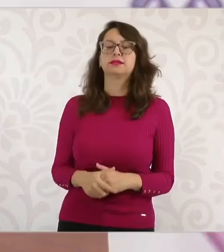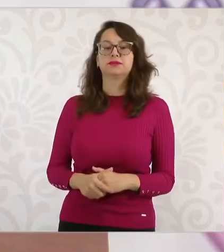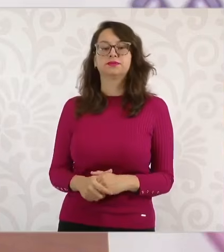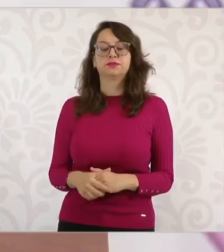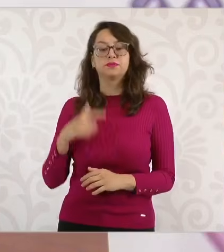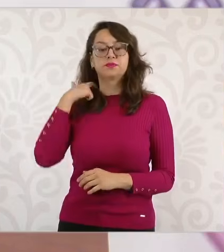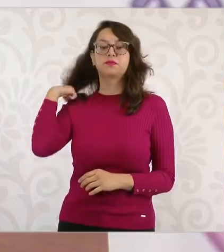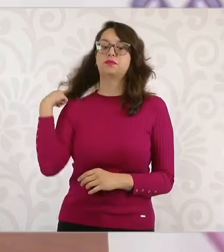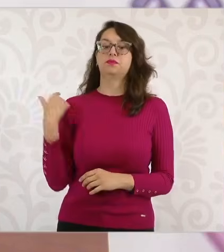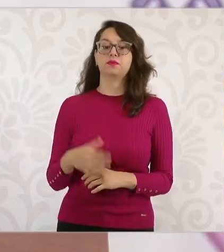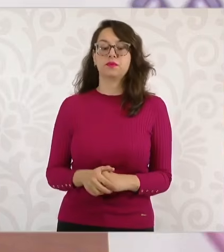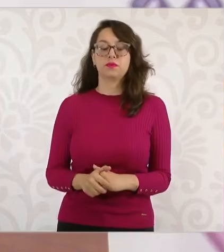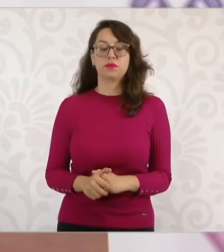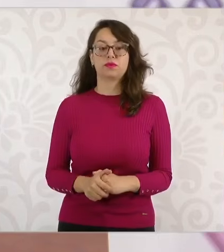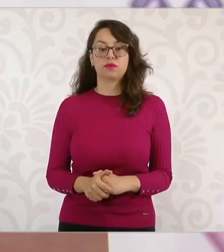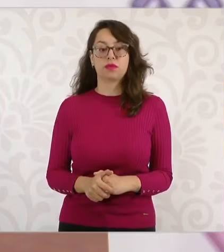Ayer platicaba con